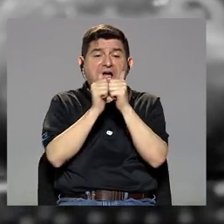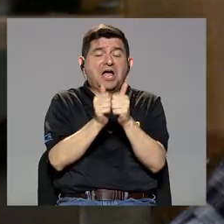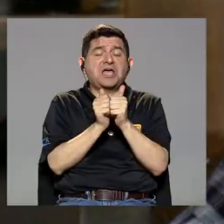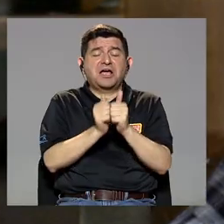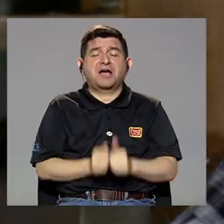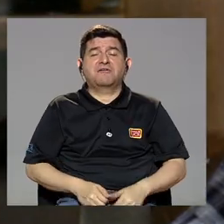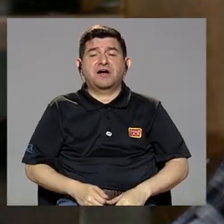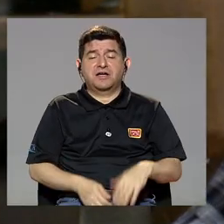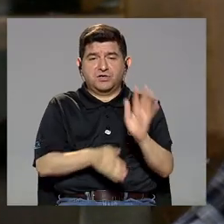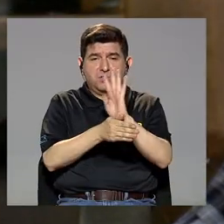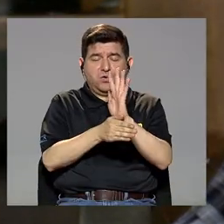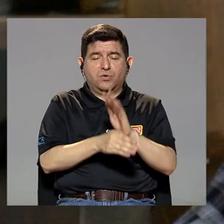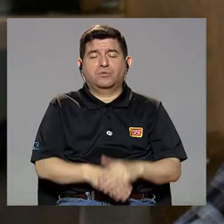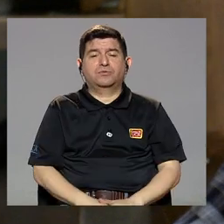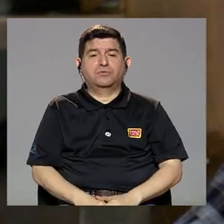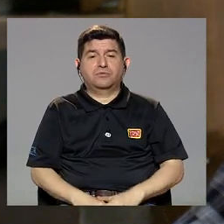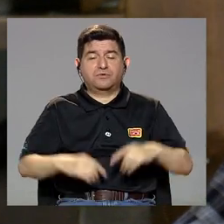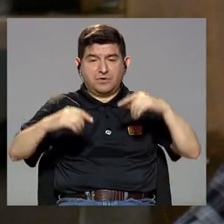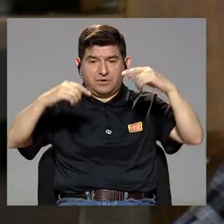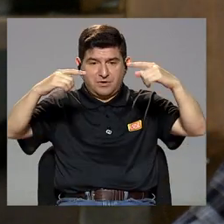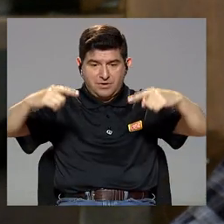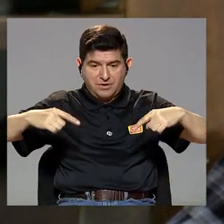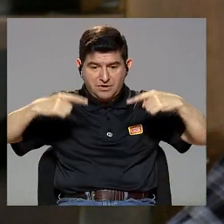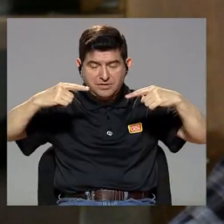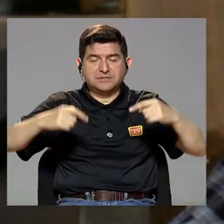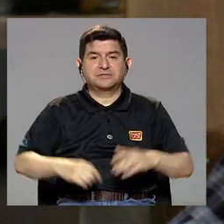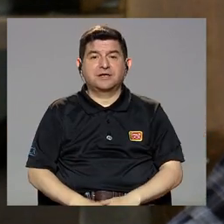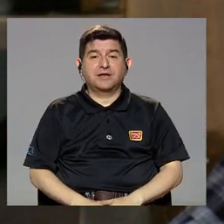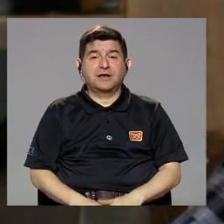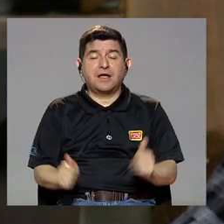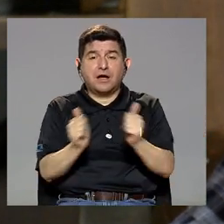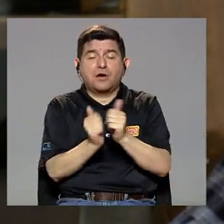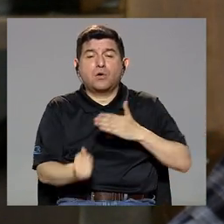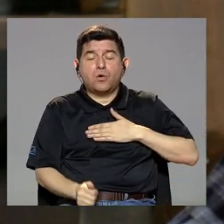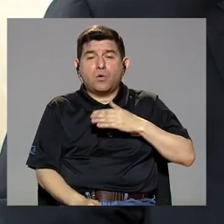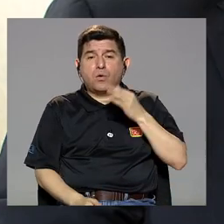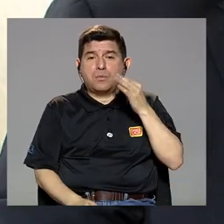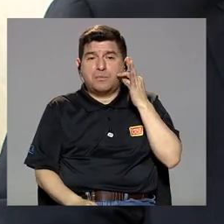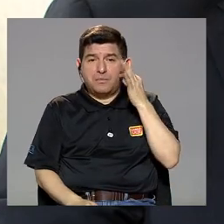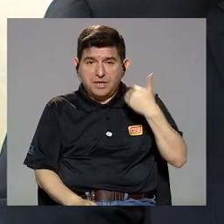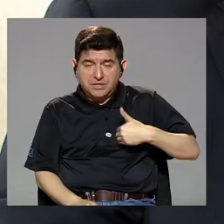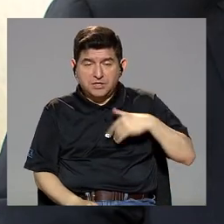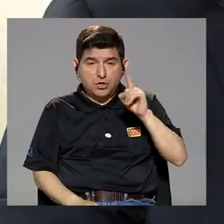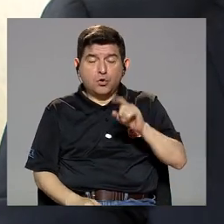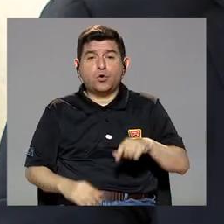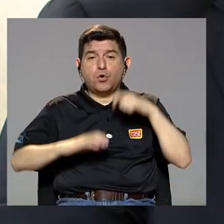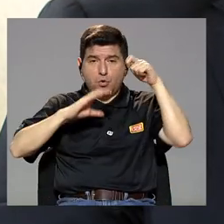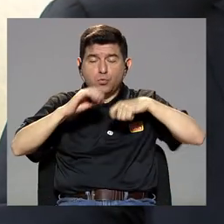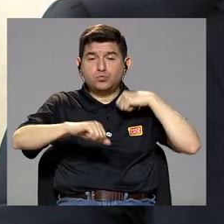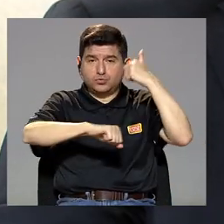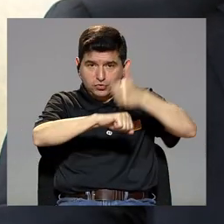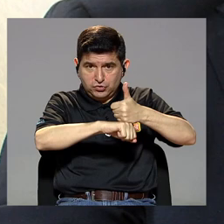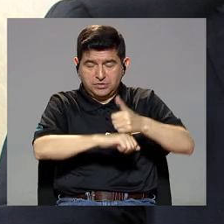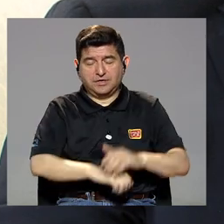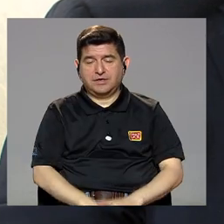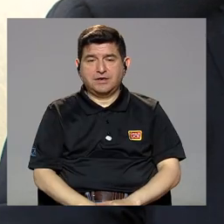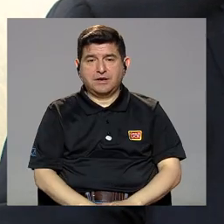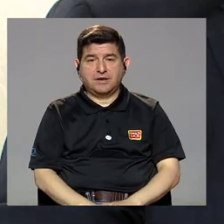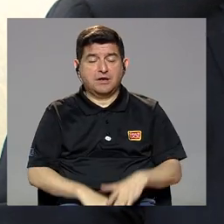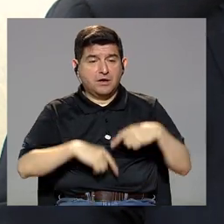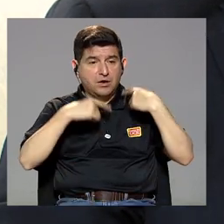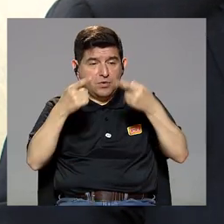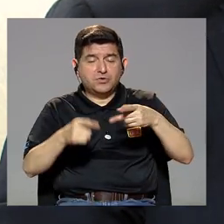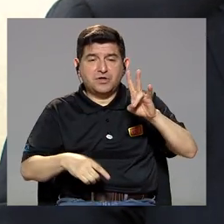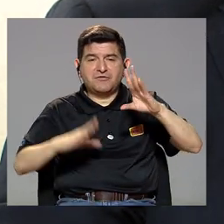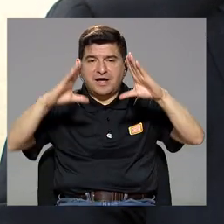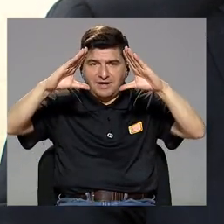mi tío que el farmacéutico de ella que se había puesto un cine antes cuando él llegaba a las 7